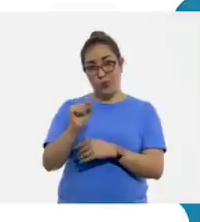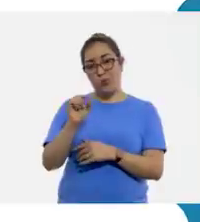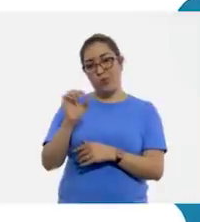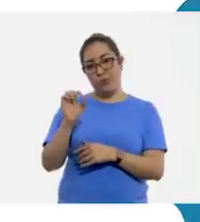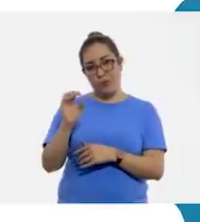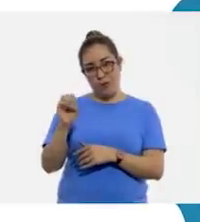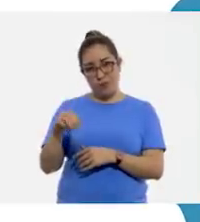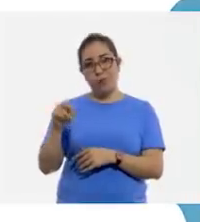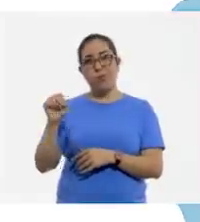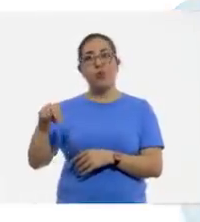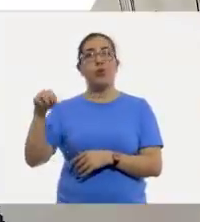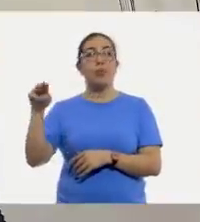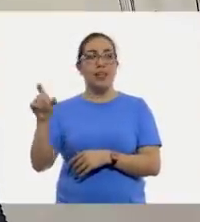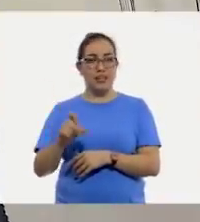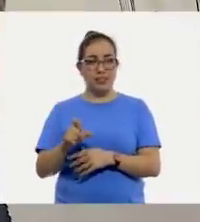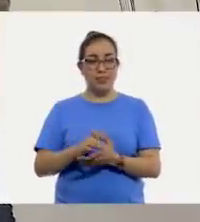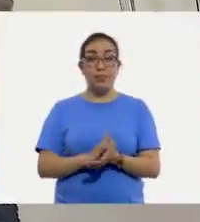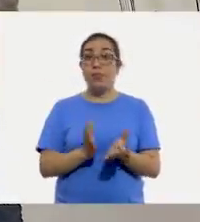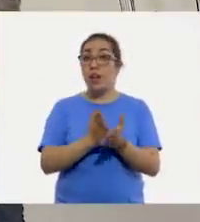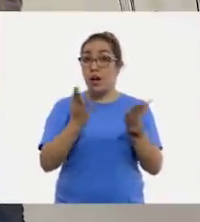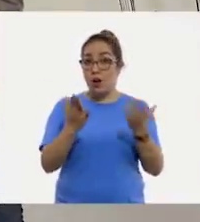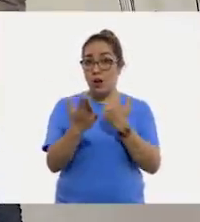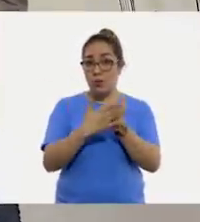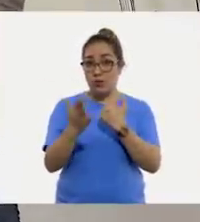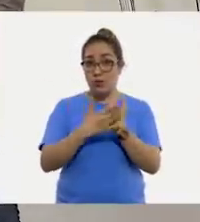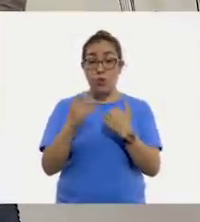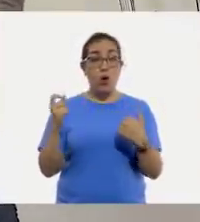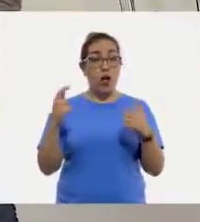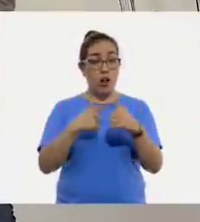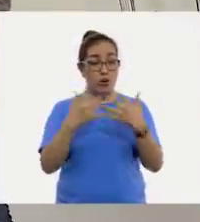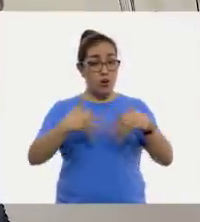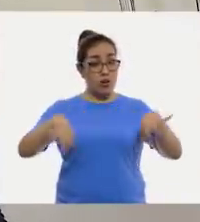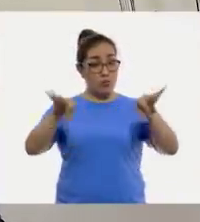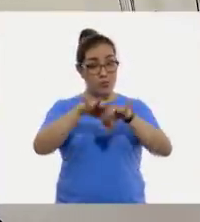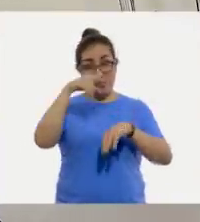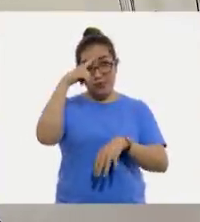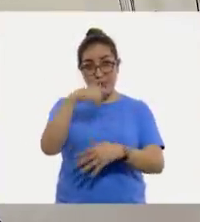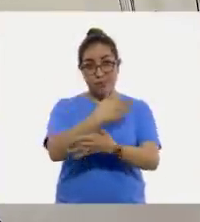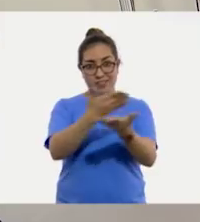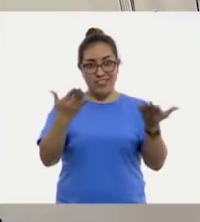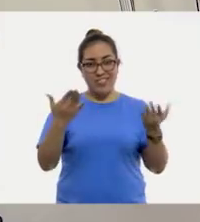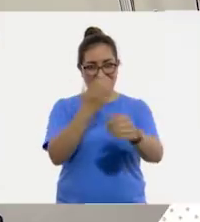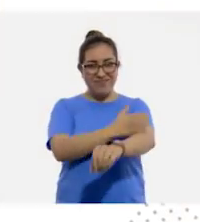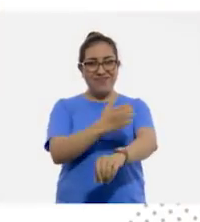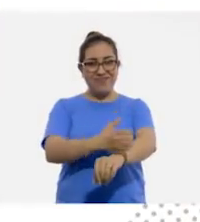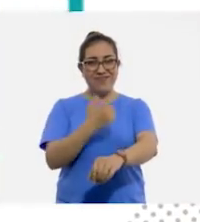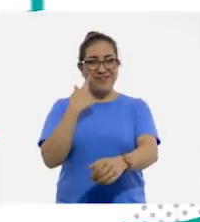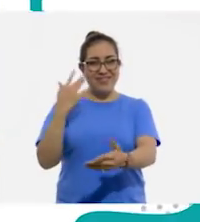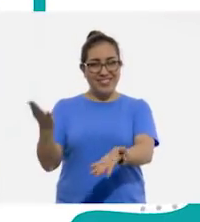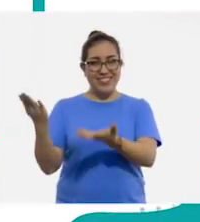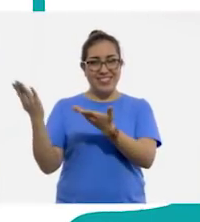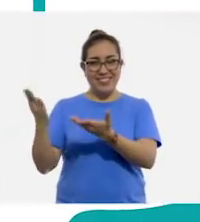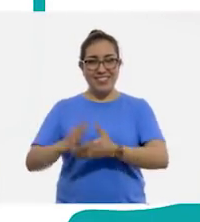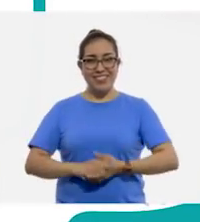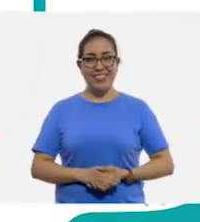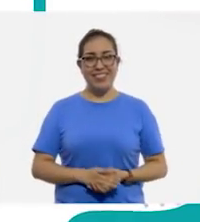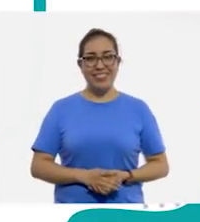aprendeencasa.sep.gov.mx. A continuación, tenemos algo muy importante para ustedes. Acompáñenos.